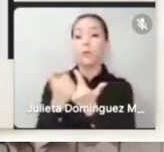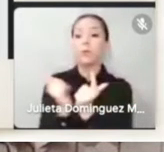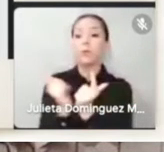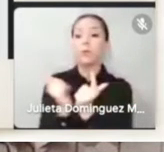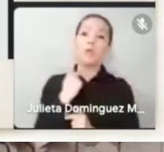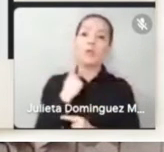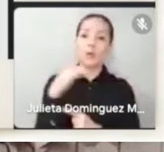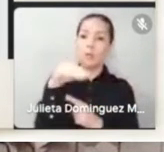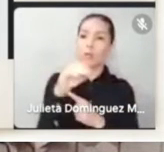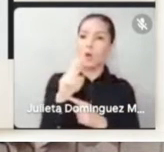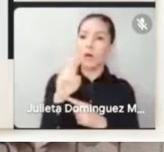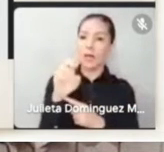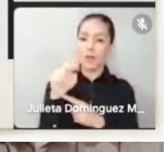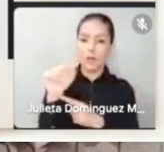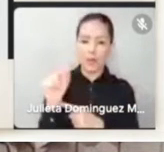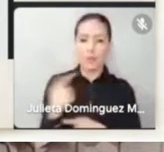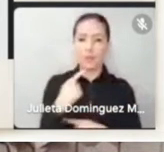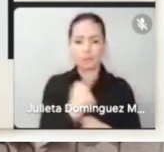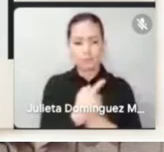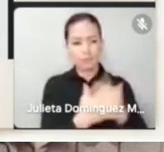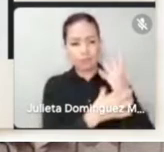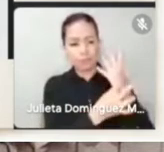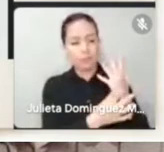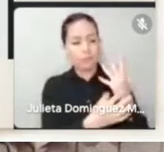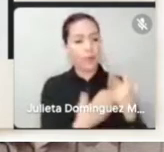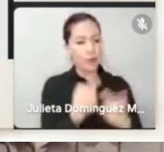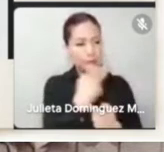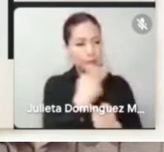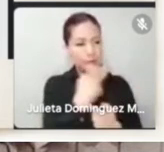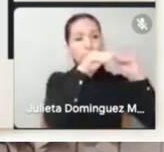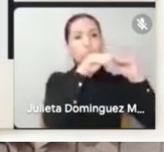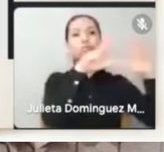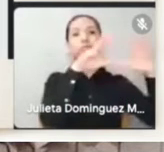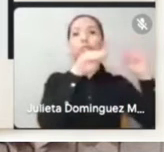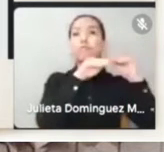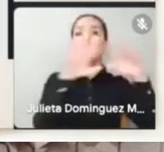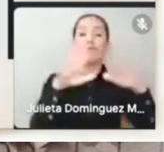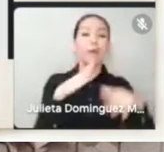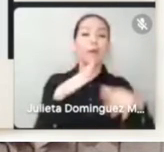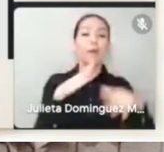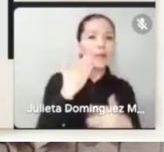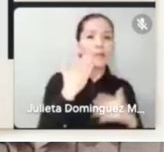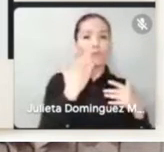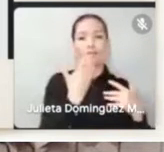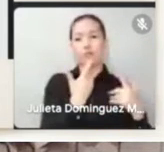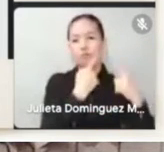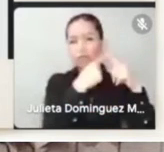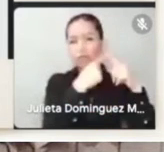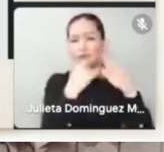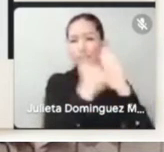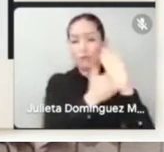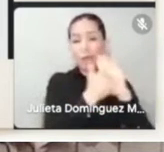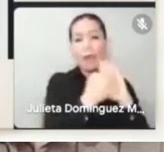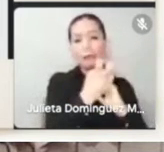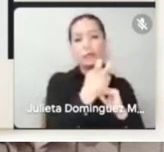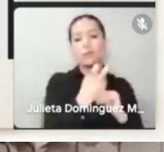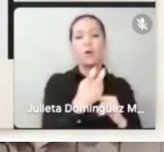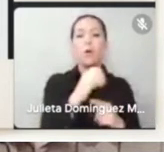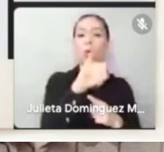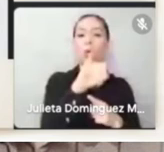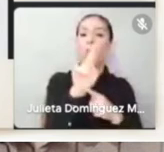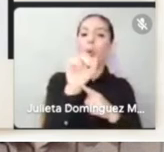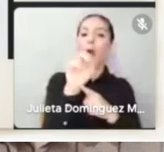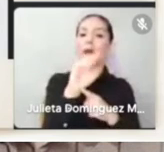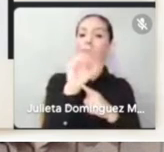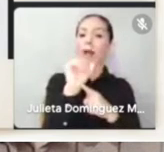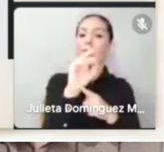debido al alcance e interacciones que tuvieron las publicaciones en las redes sociales, le generaron desventaja a Juan Carlos Loera de la Rosa y